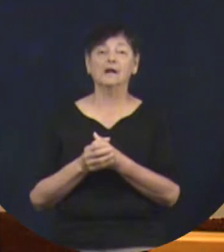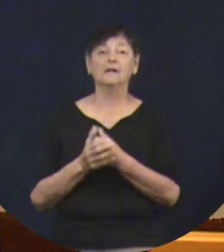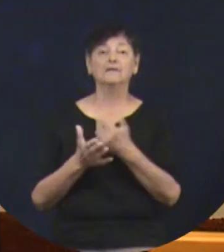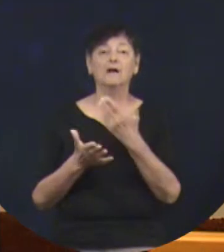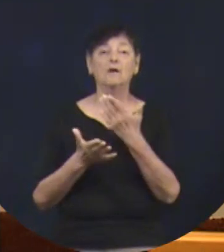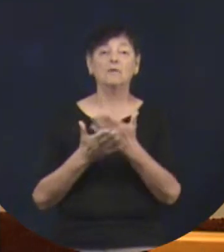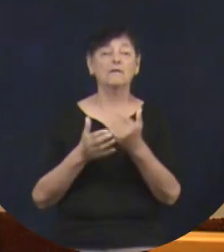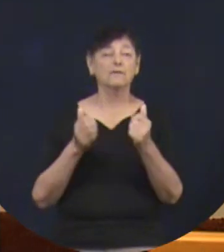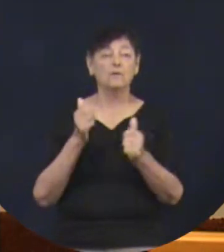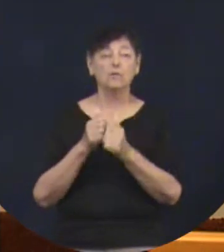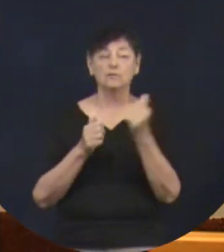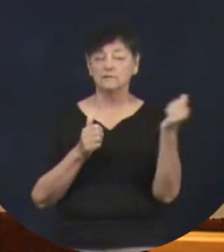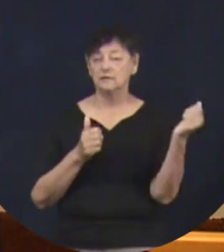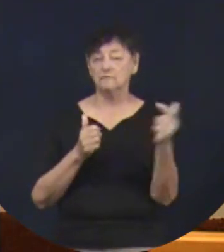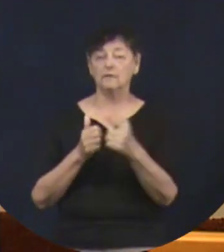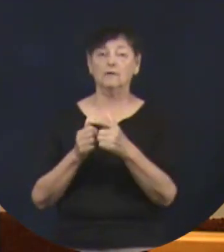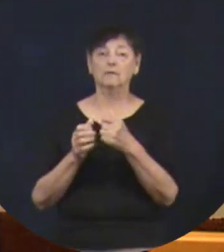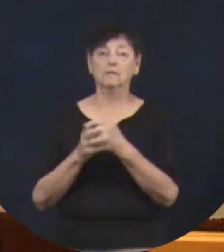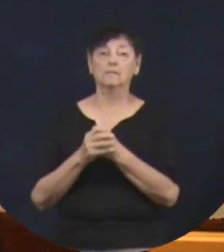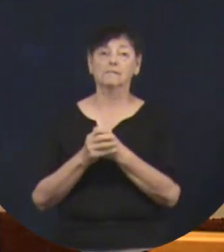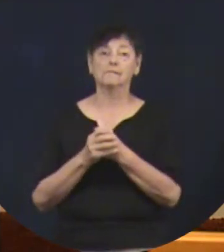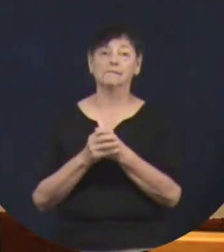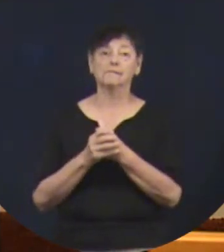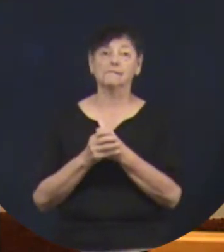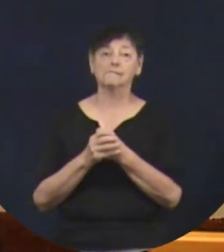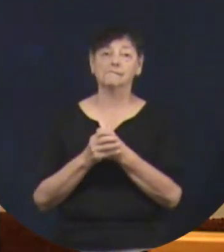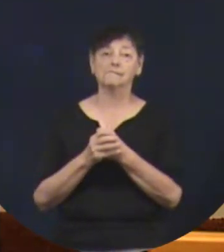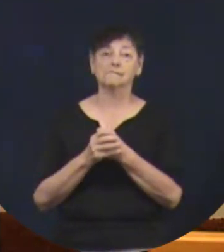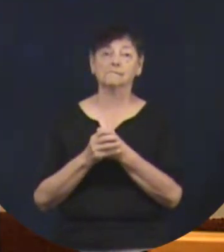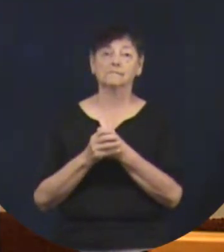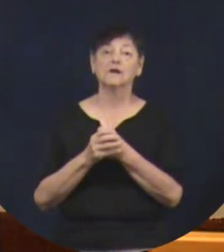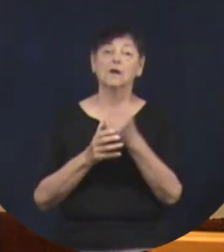alcancía más que todos,